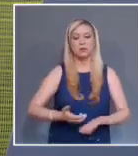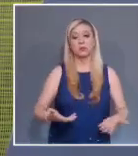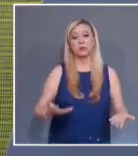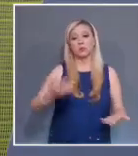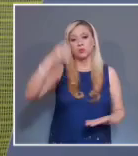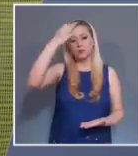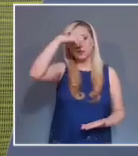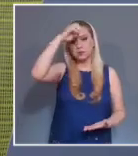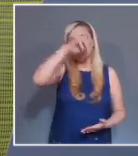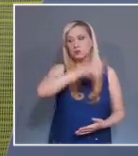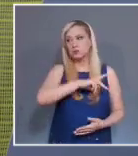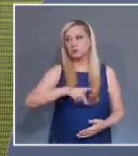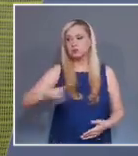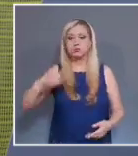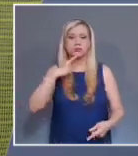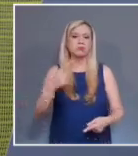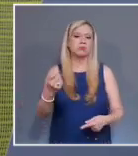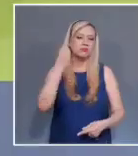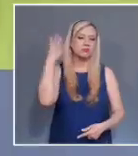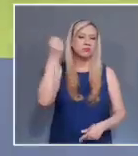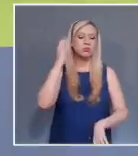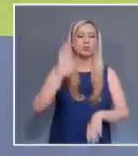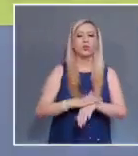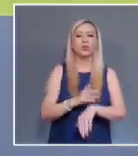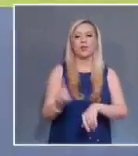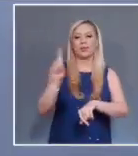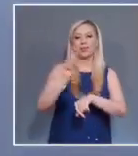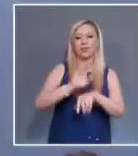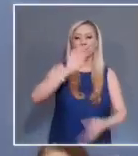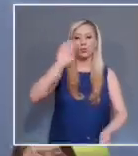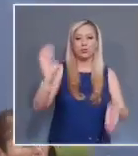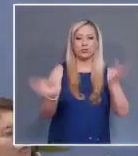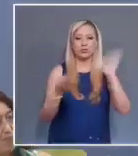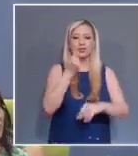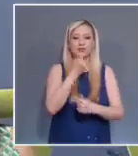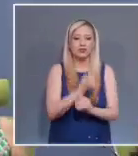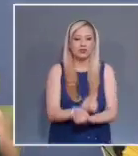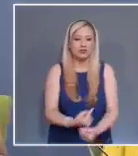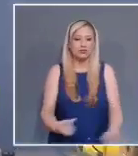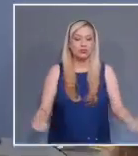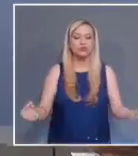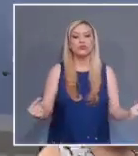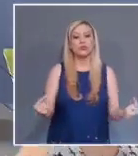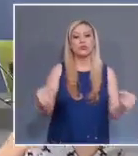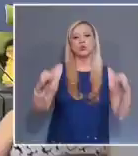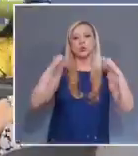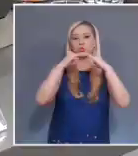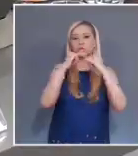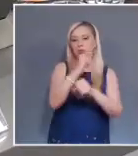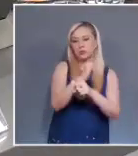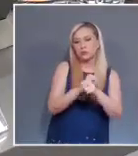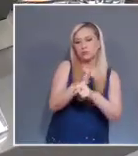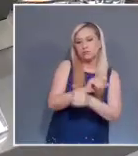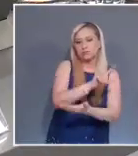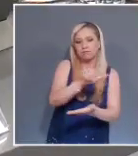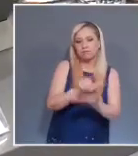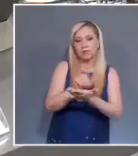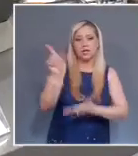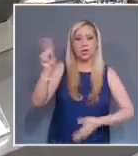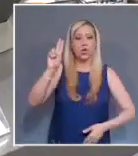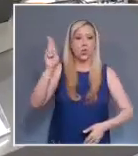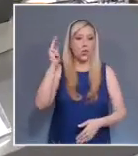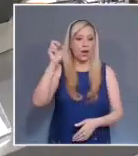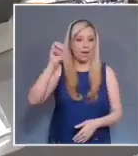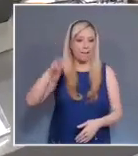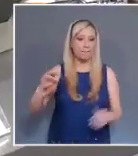el seminario sobre el Día Mundial de las Infancias que se realizó en el Instituto de Investigaciones Jurídicas de la UNAM. Destacaron que cada